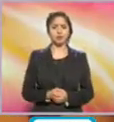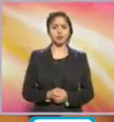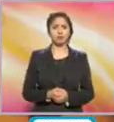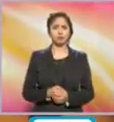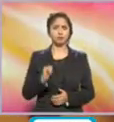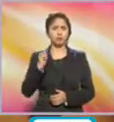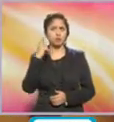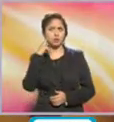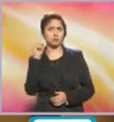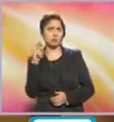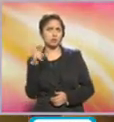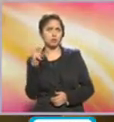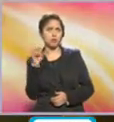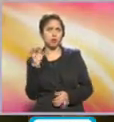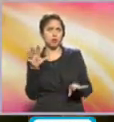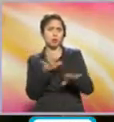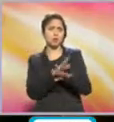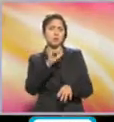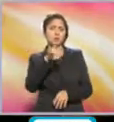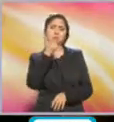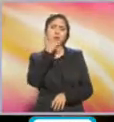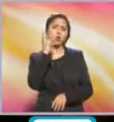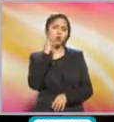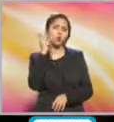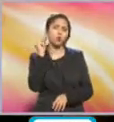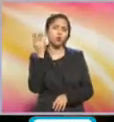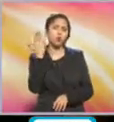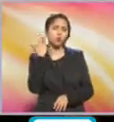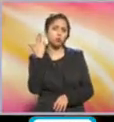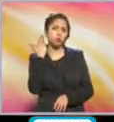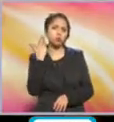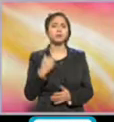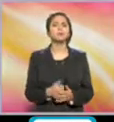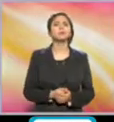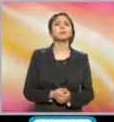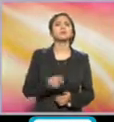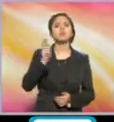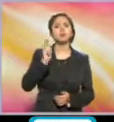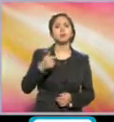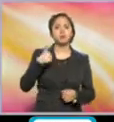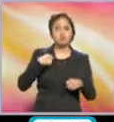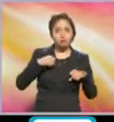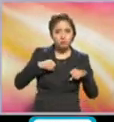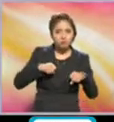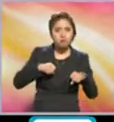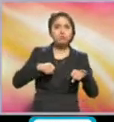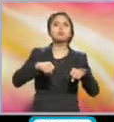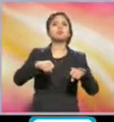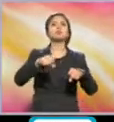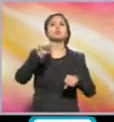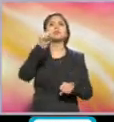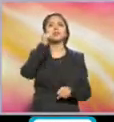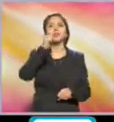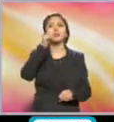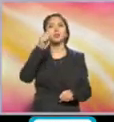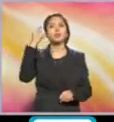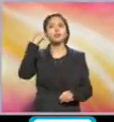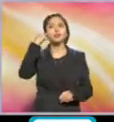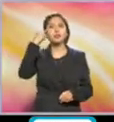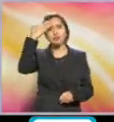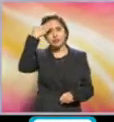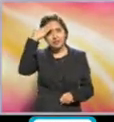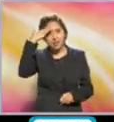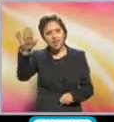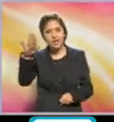cambió? Cambia. Es que no le he puesto atención. Siempre pienso en esta canción cuando voy al súper y me dicen, señora, por alguna razón siempre... Y volteas a mí, y volteas a